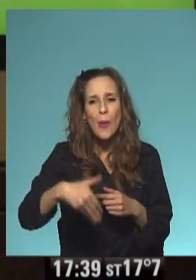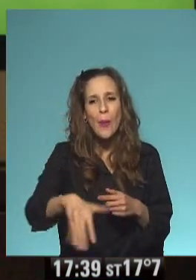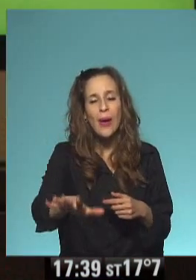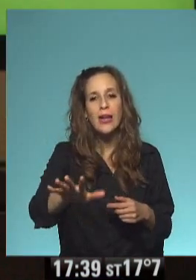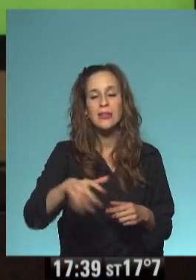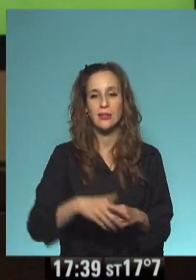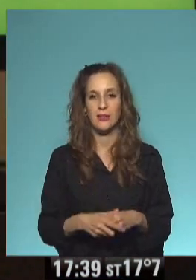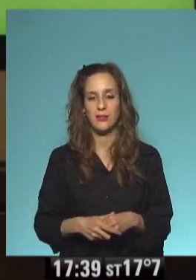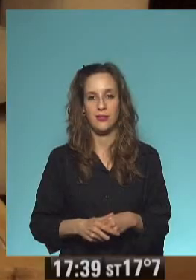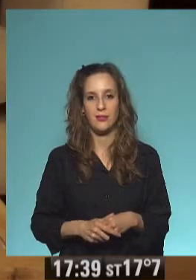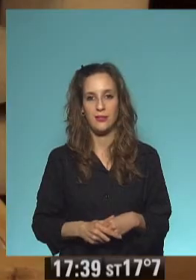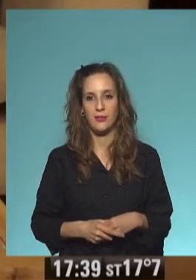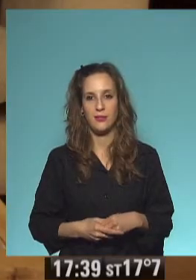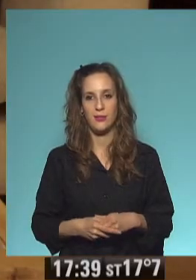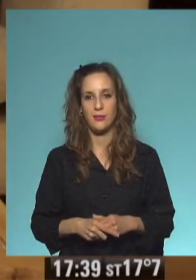gol.